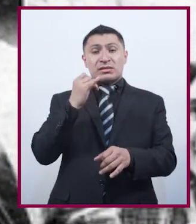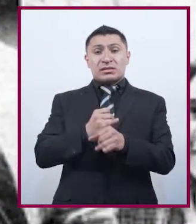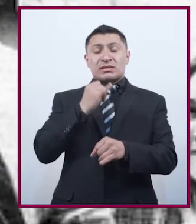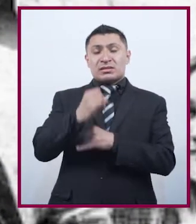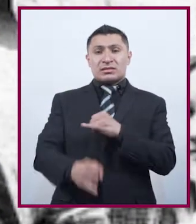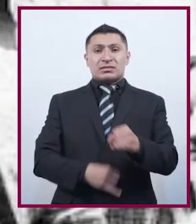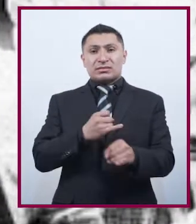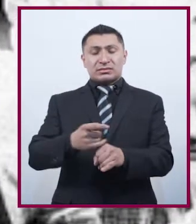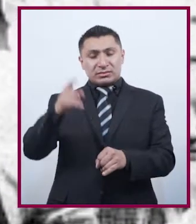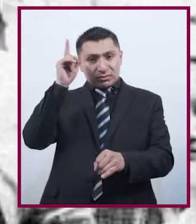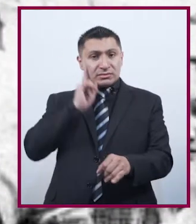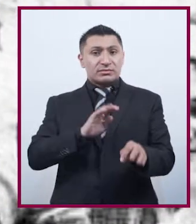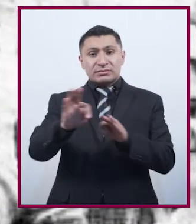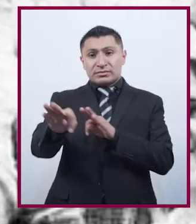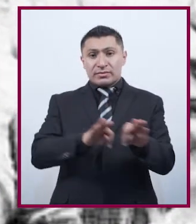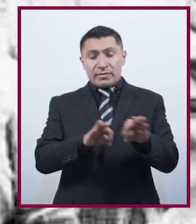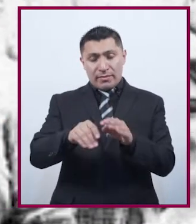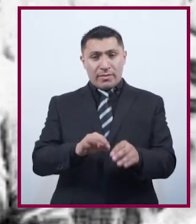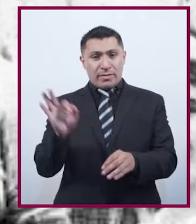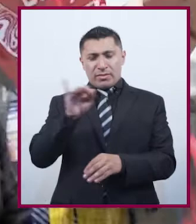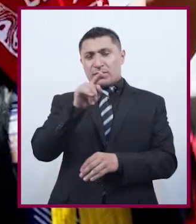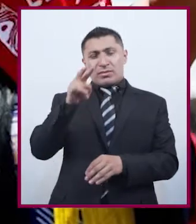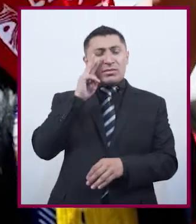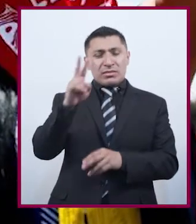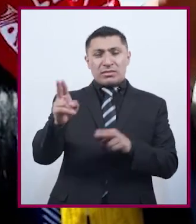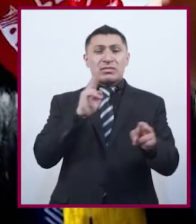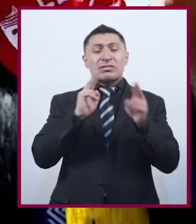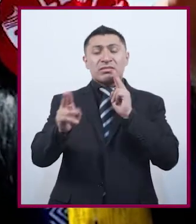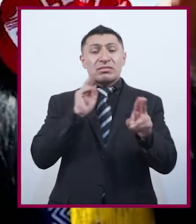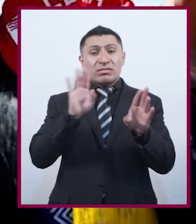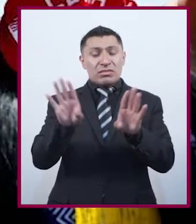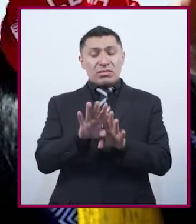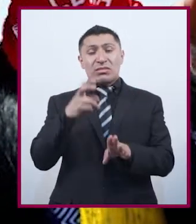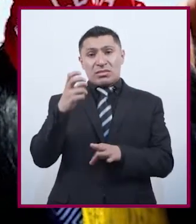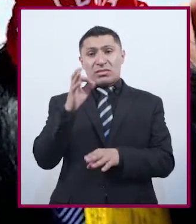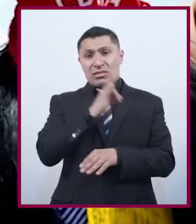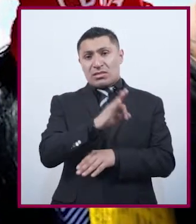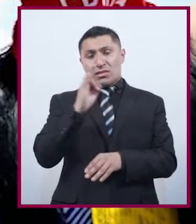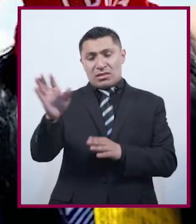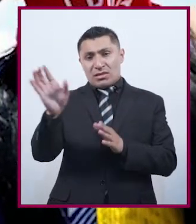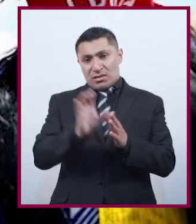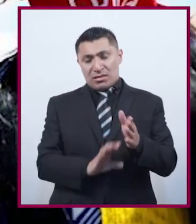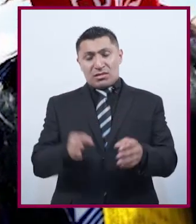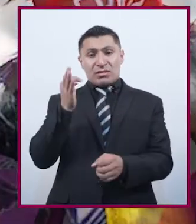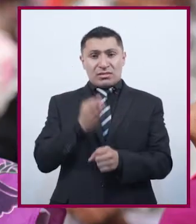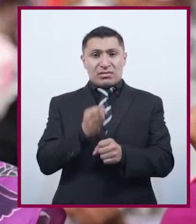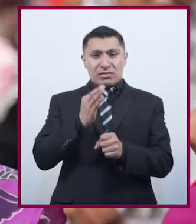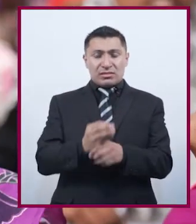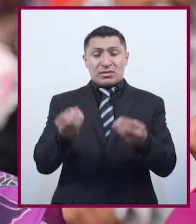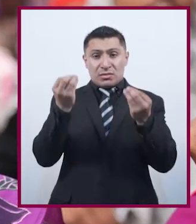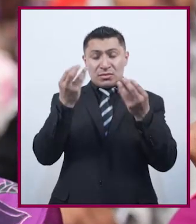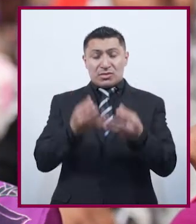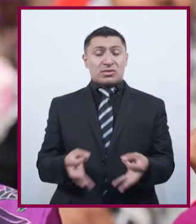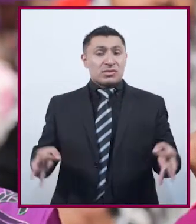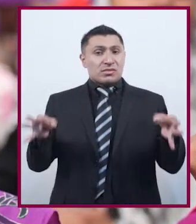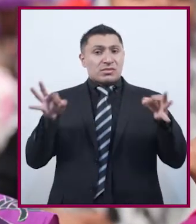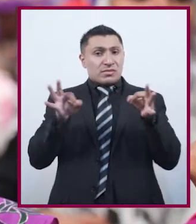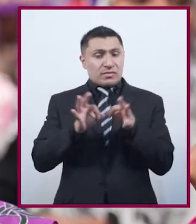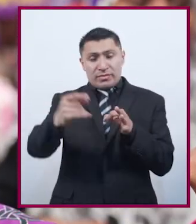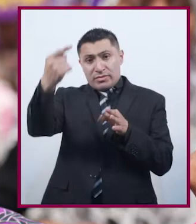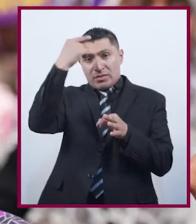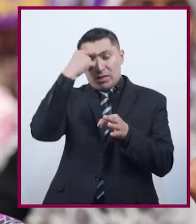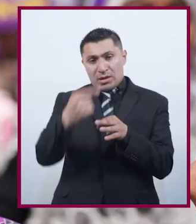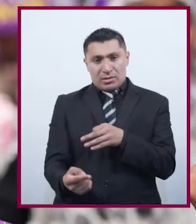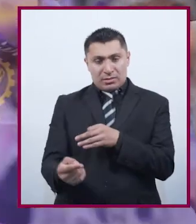Día Internacional de la Mujer Trabajadora. Seguro que has visto en las noticias cómo esa fecha del calendario sigue siendo un